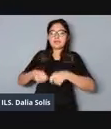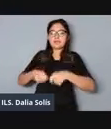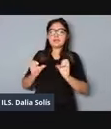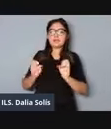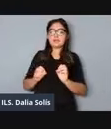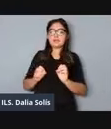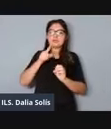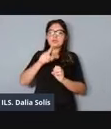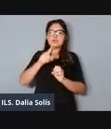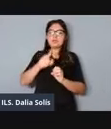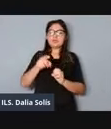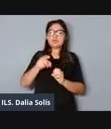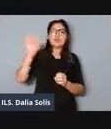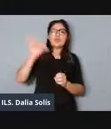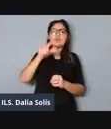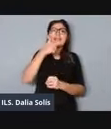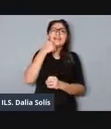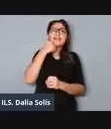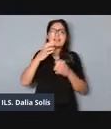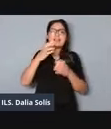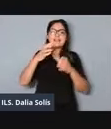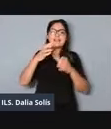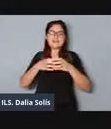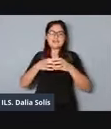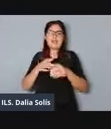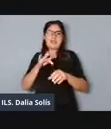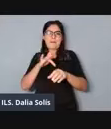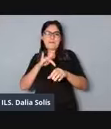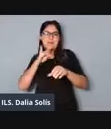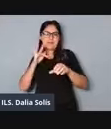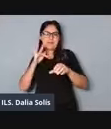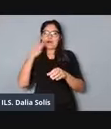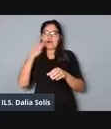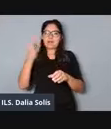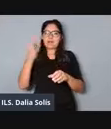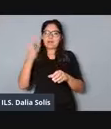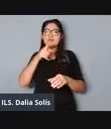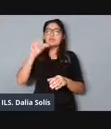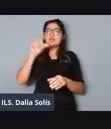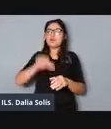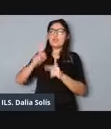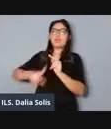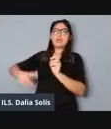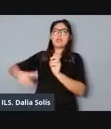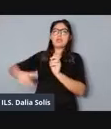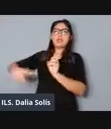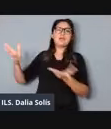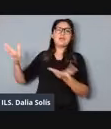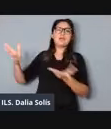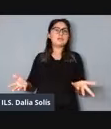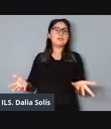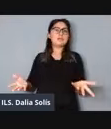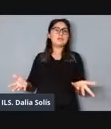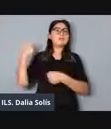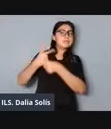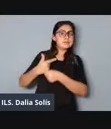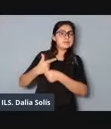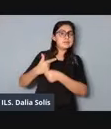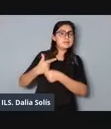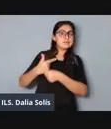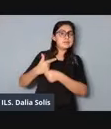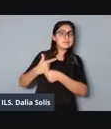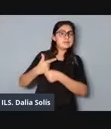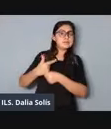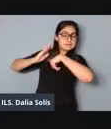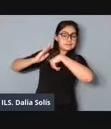¿Sale? Entonces, identifiquemos la culpa como algo como que me está indicando que hay un